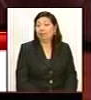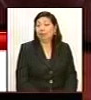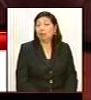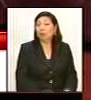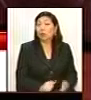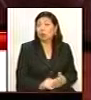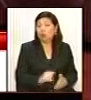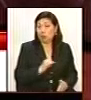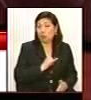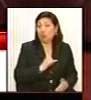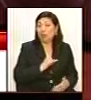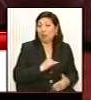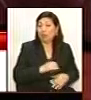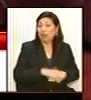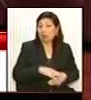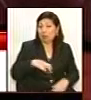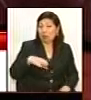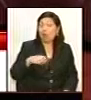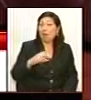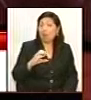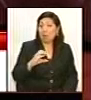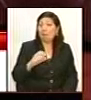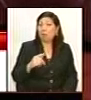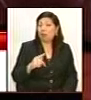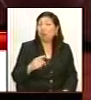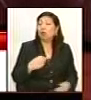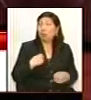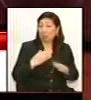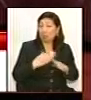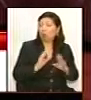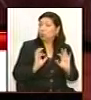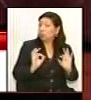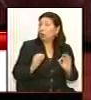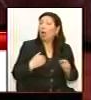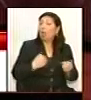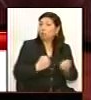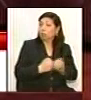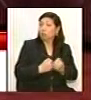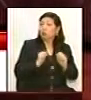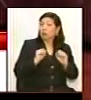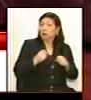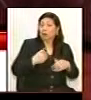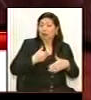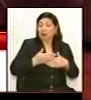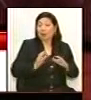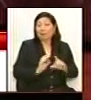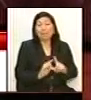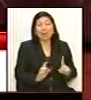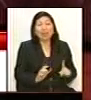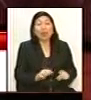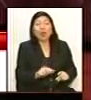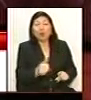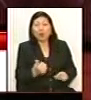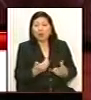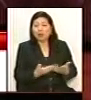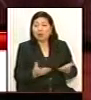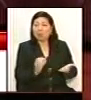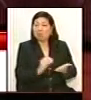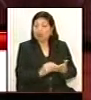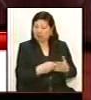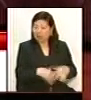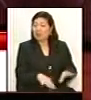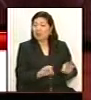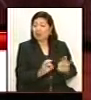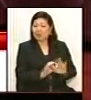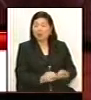mientras yo tenga procesos PAC, yo estoy defendido a comprar con procesos N. Pero hay otro hecho más